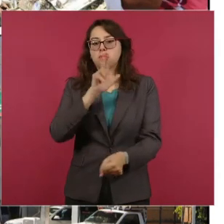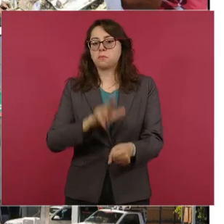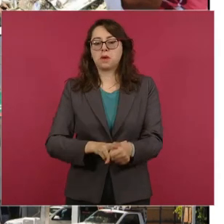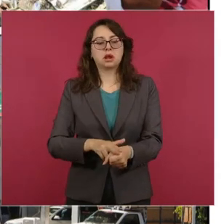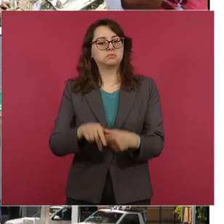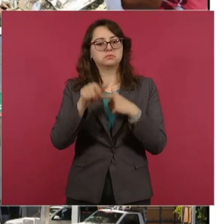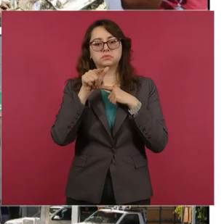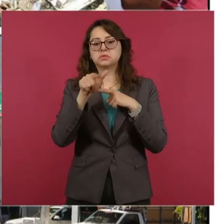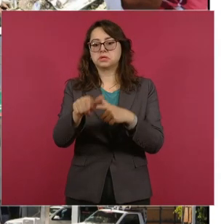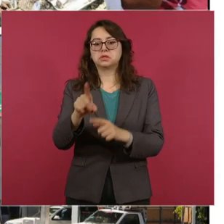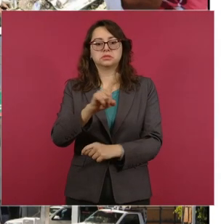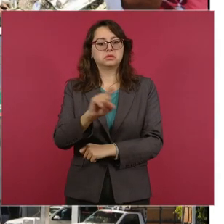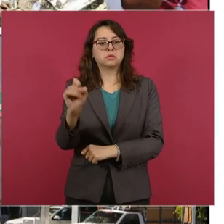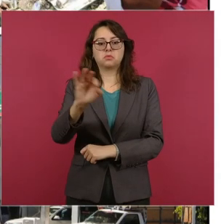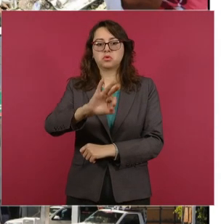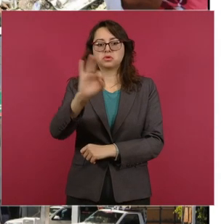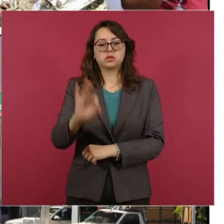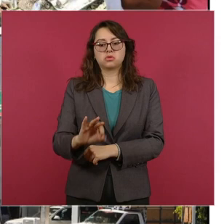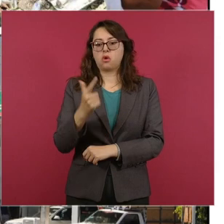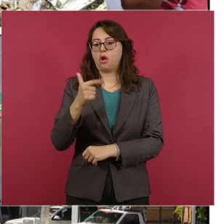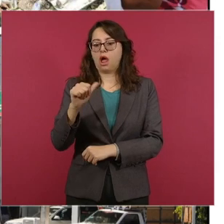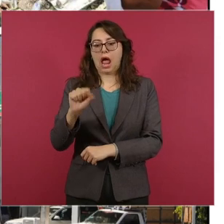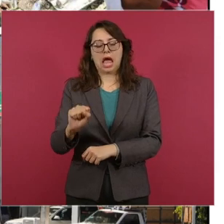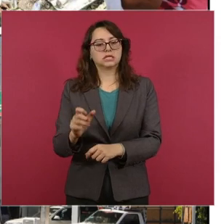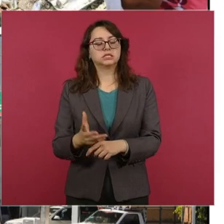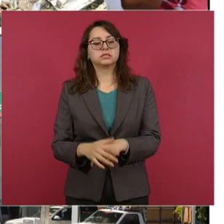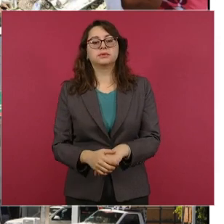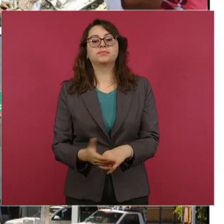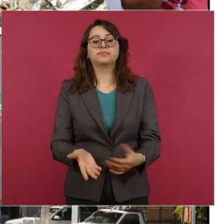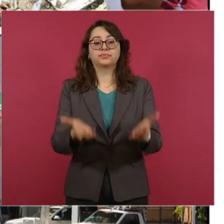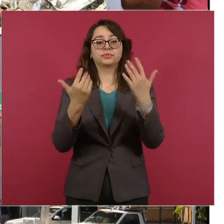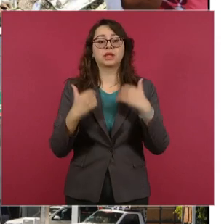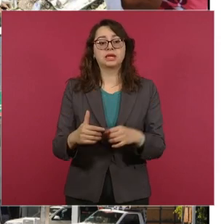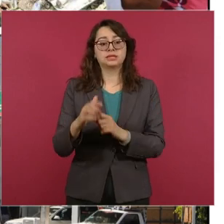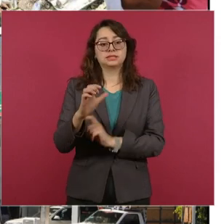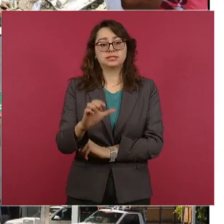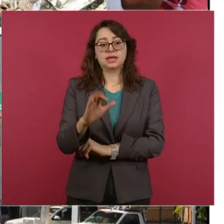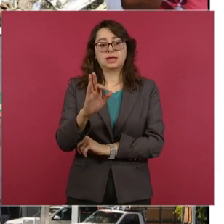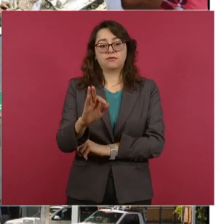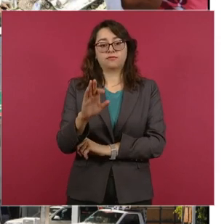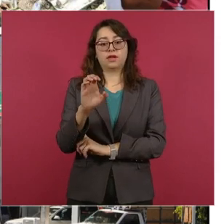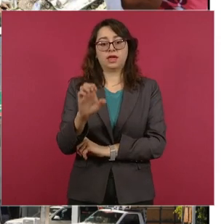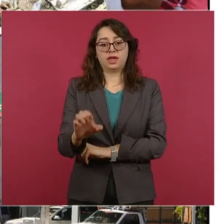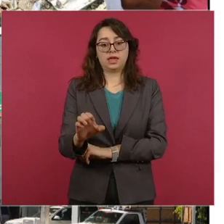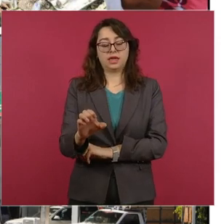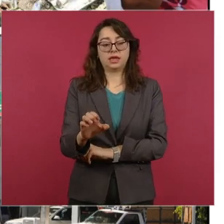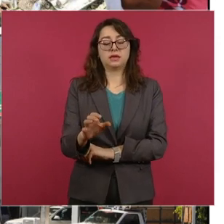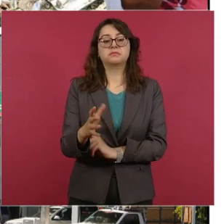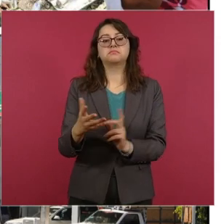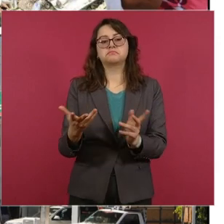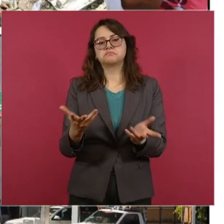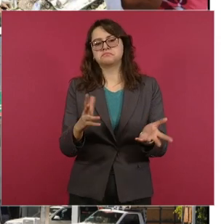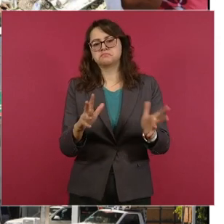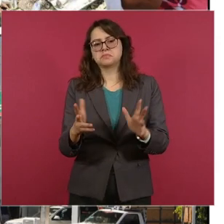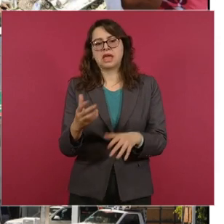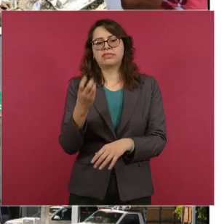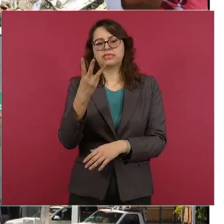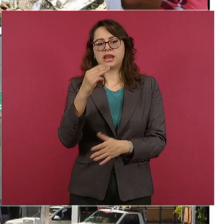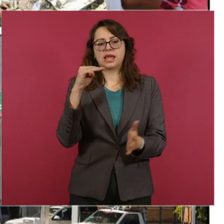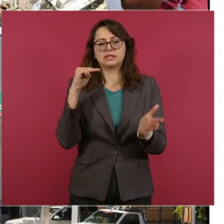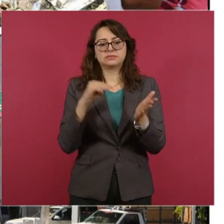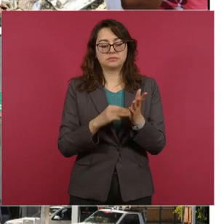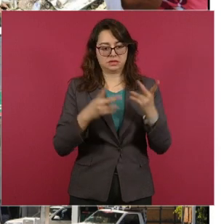servicio al 100%. La Comisión Federal de Electricidad tiene aproximadamente 3 mil